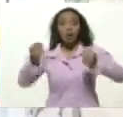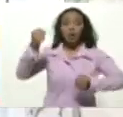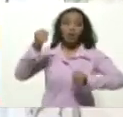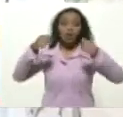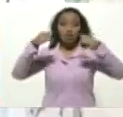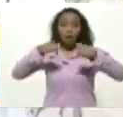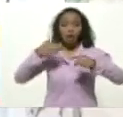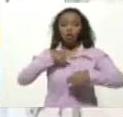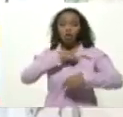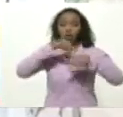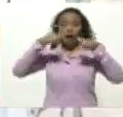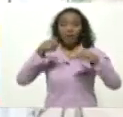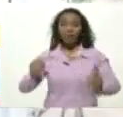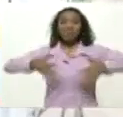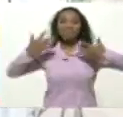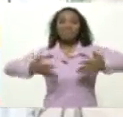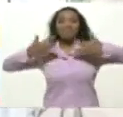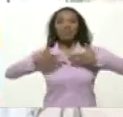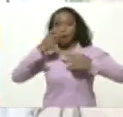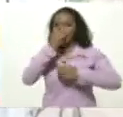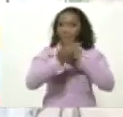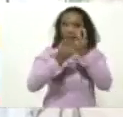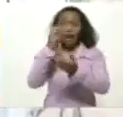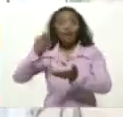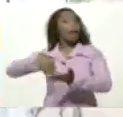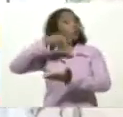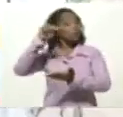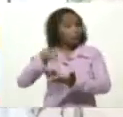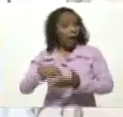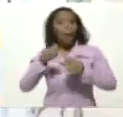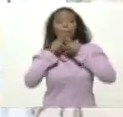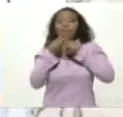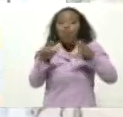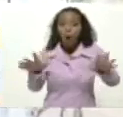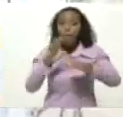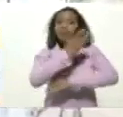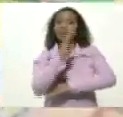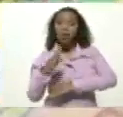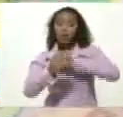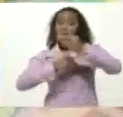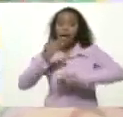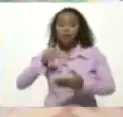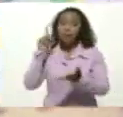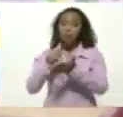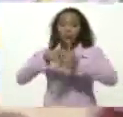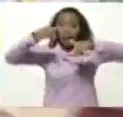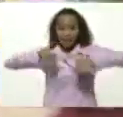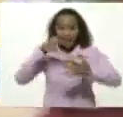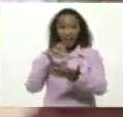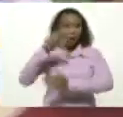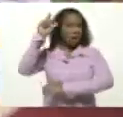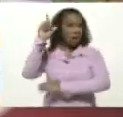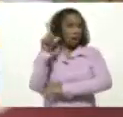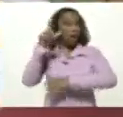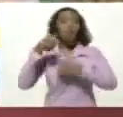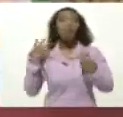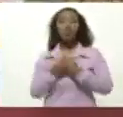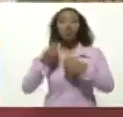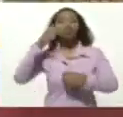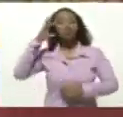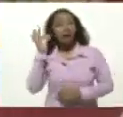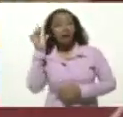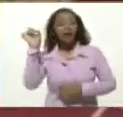aquí, alegres, con una visita nacional. El despliegue bicentenario se hace presente aquí en el estado Lara con nuestra querida